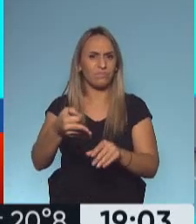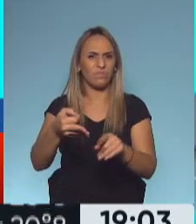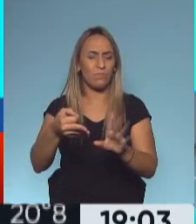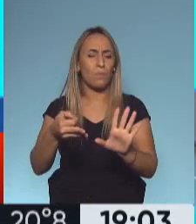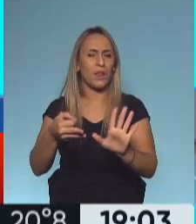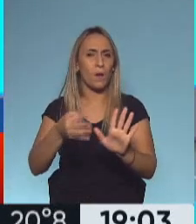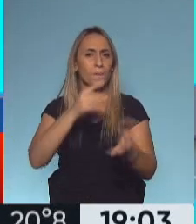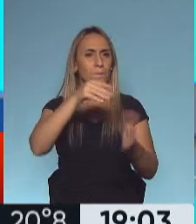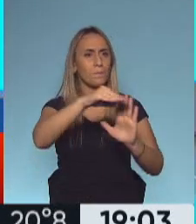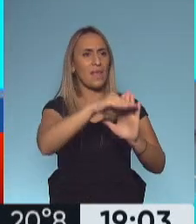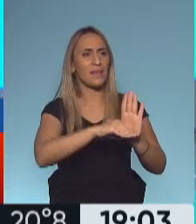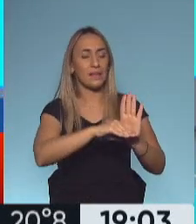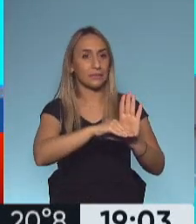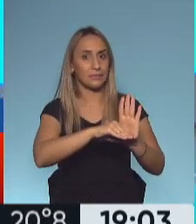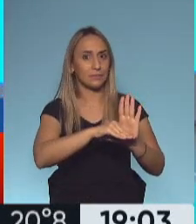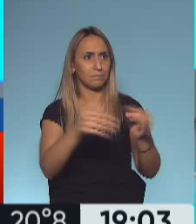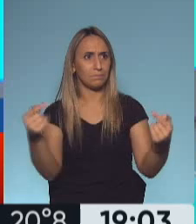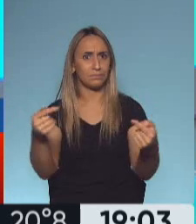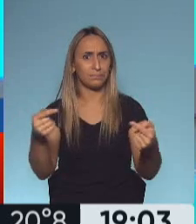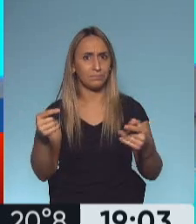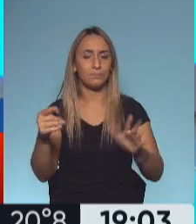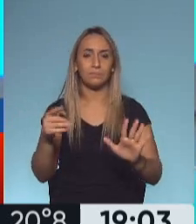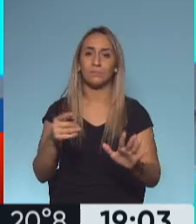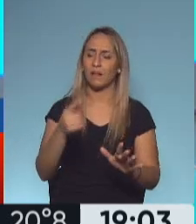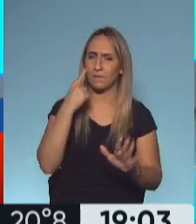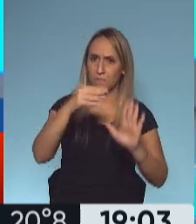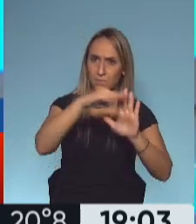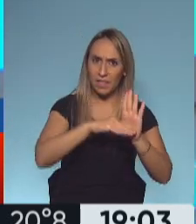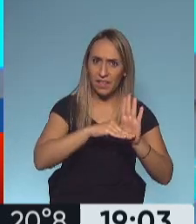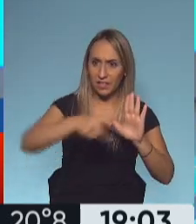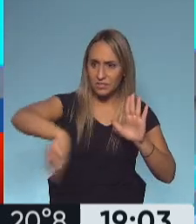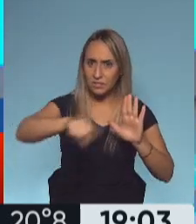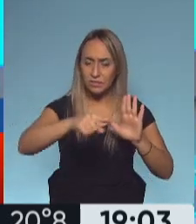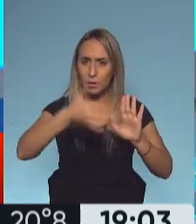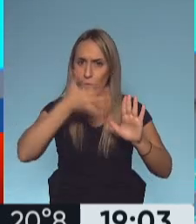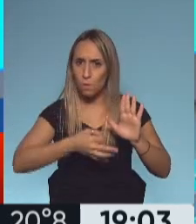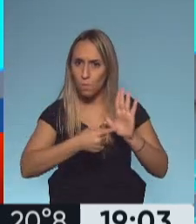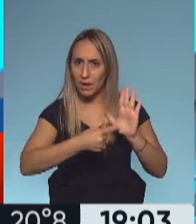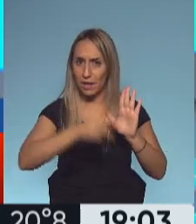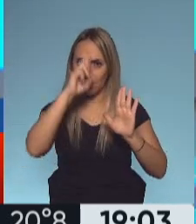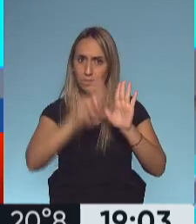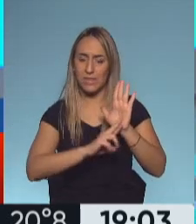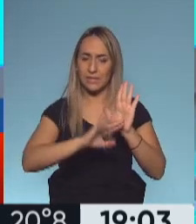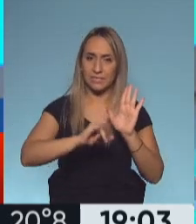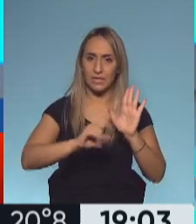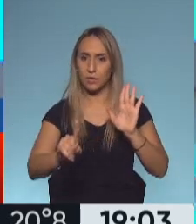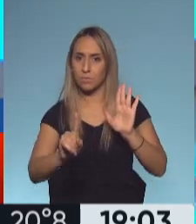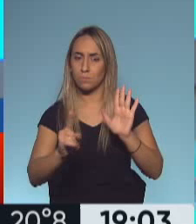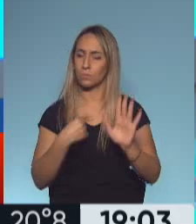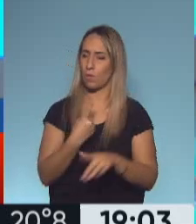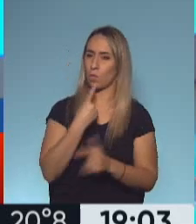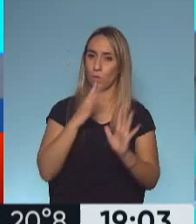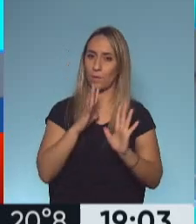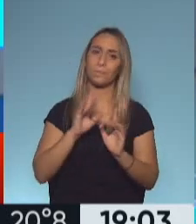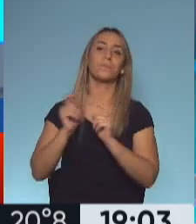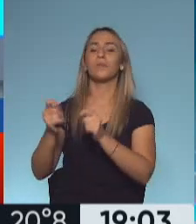medidas que hay que tomar, ¿no? Habrá que preguntarnos si las medidas se están cumpliendo, entre otras medidas, entre otras preguntas que tenemos. Las empieza a